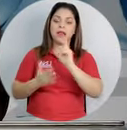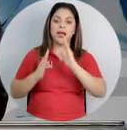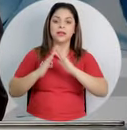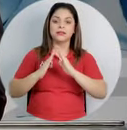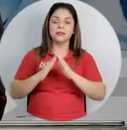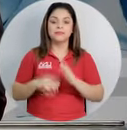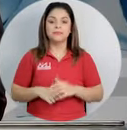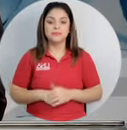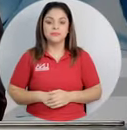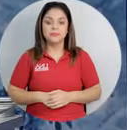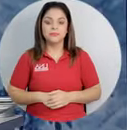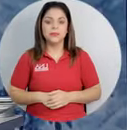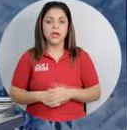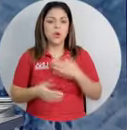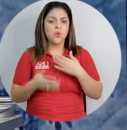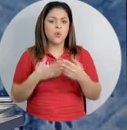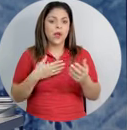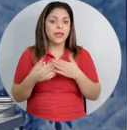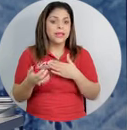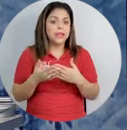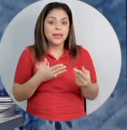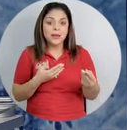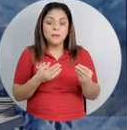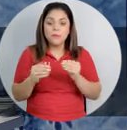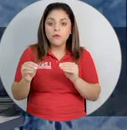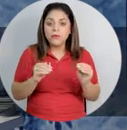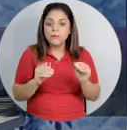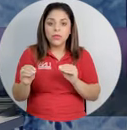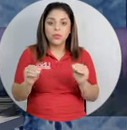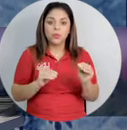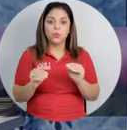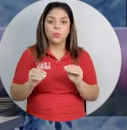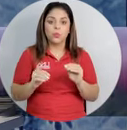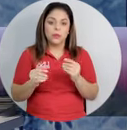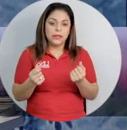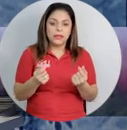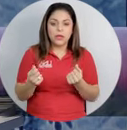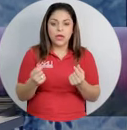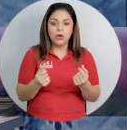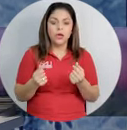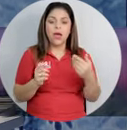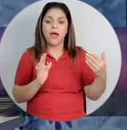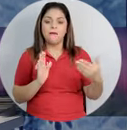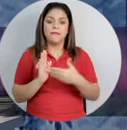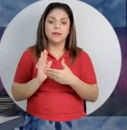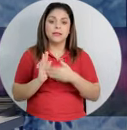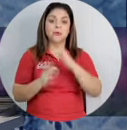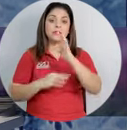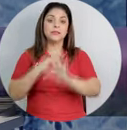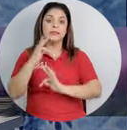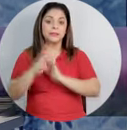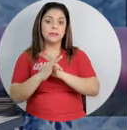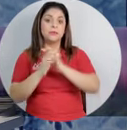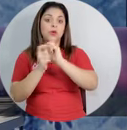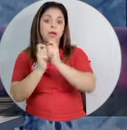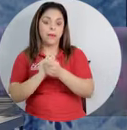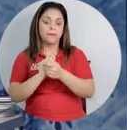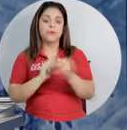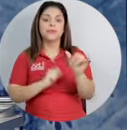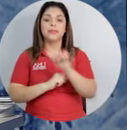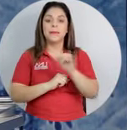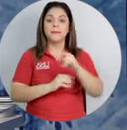misma vivienda. Cualquier movimiento que se haga ahora estaría afectado no solo por el tema del tipo de cambio, sino también por el tema de las tasas de